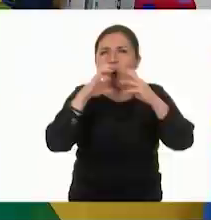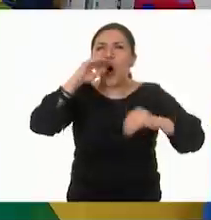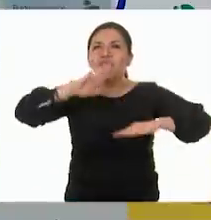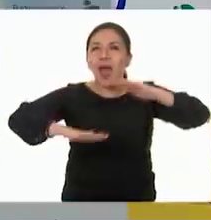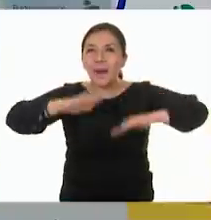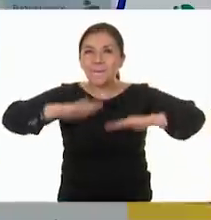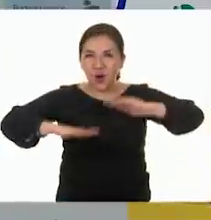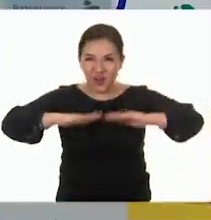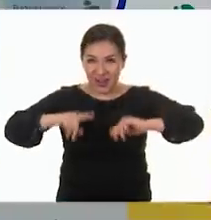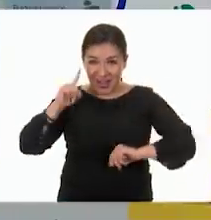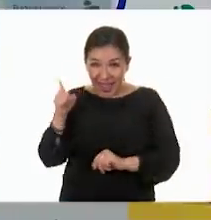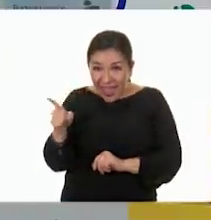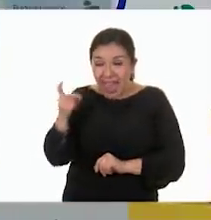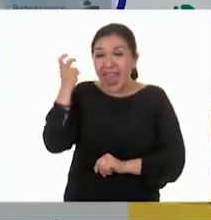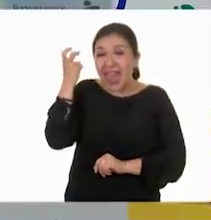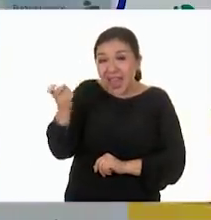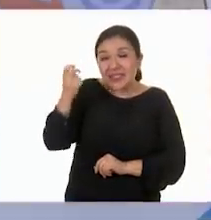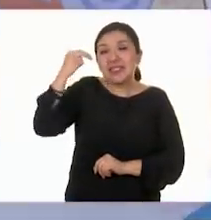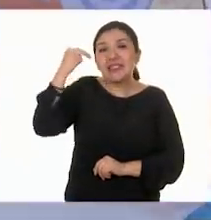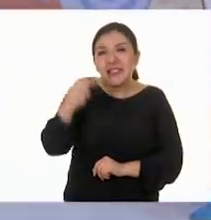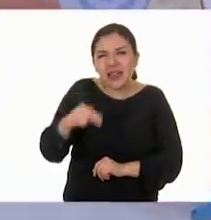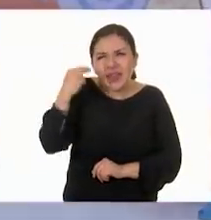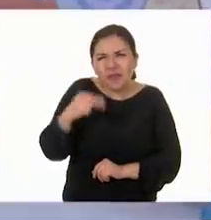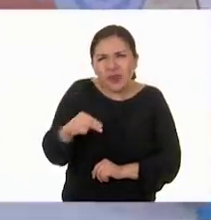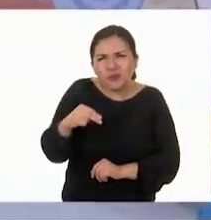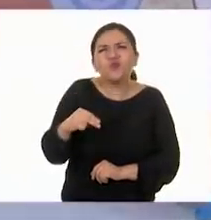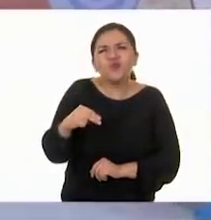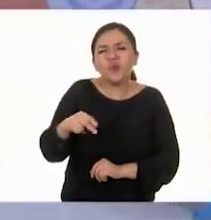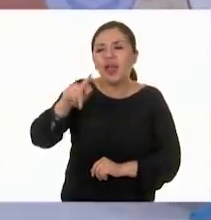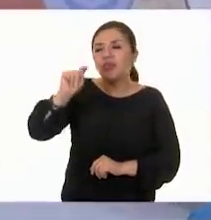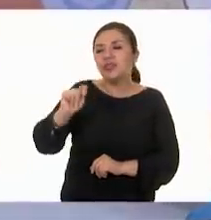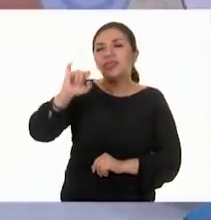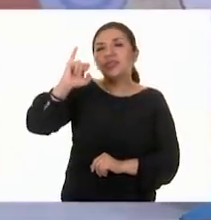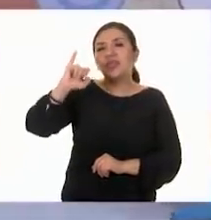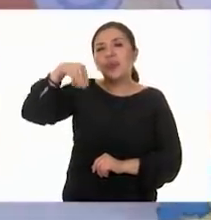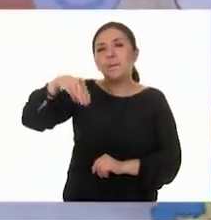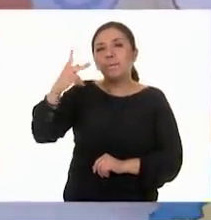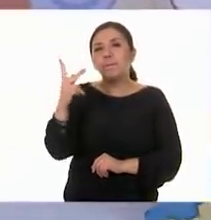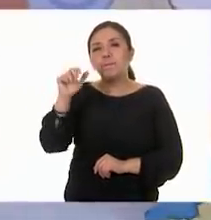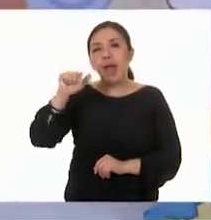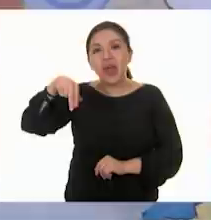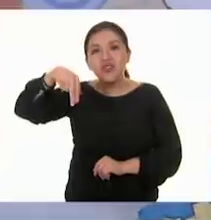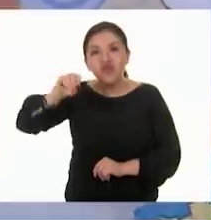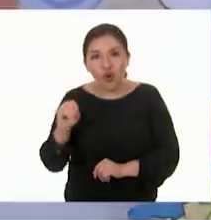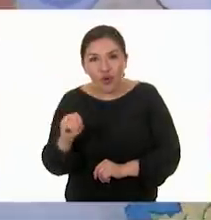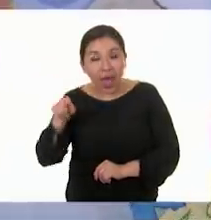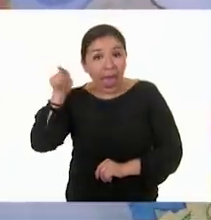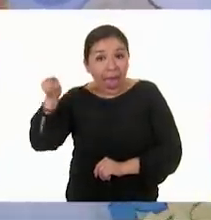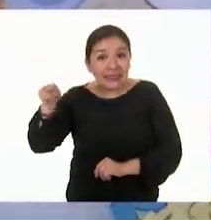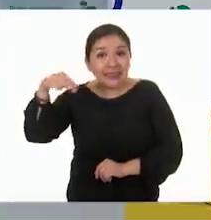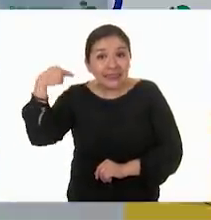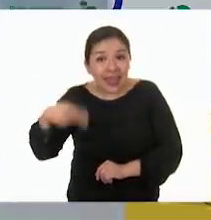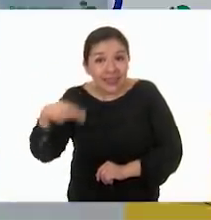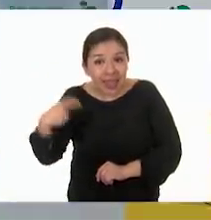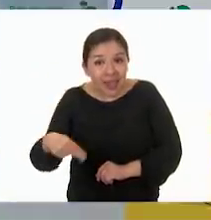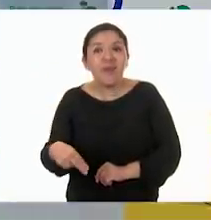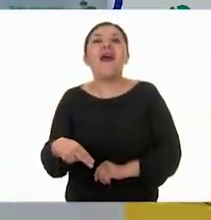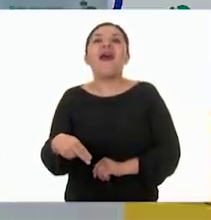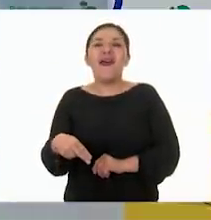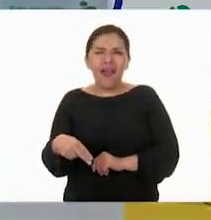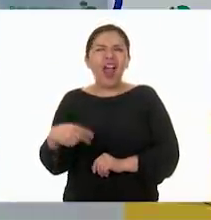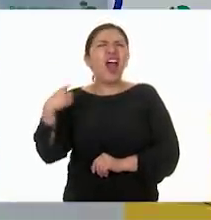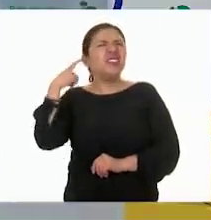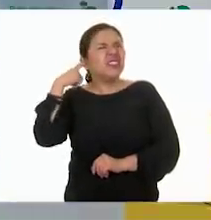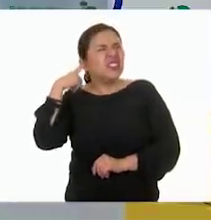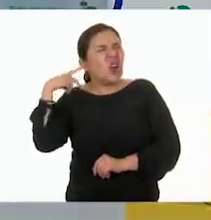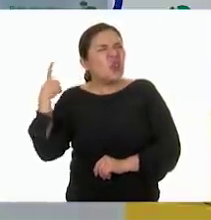sonido. Ajá. Esta tapita se llama tímpano. ¡Ah! Famoso tímpano. Te dices, ay, me